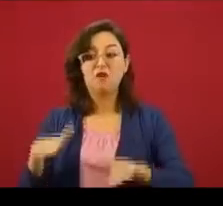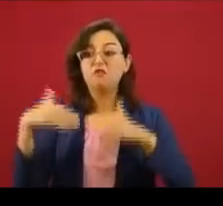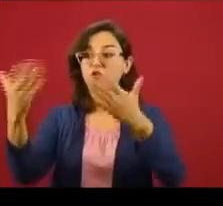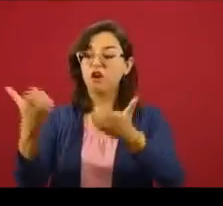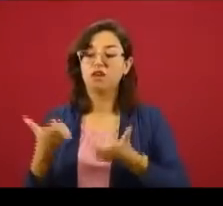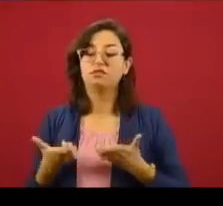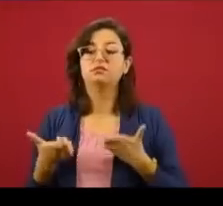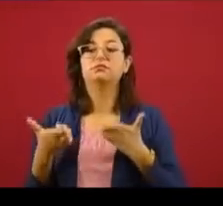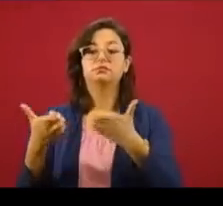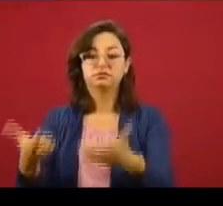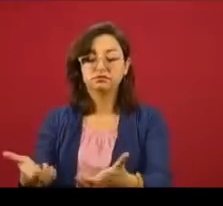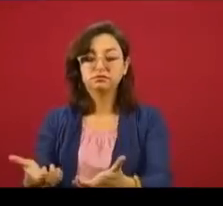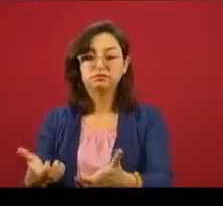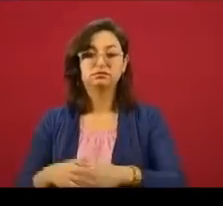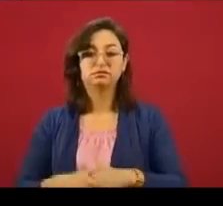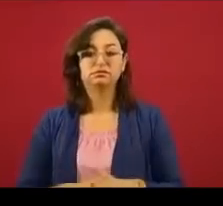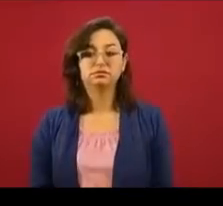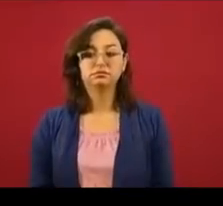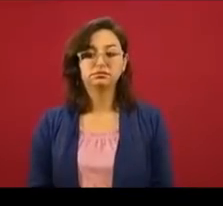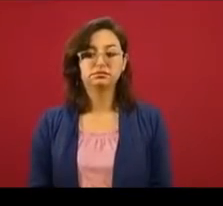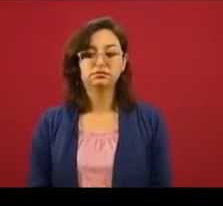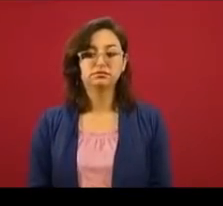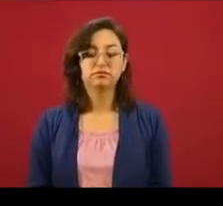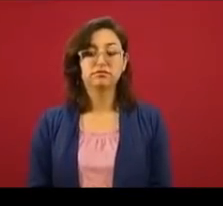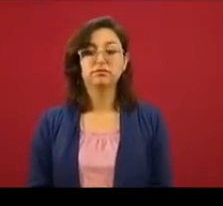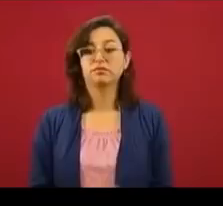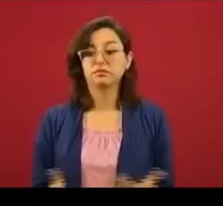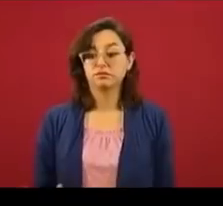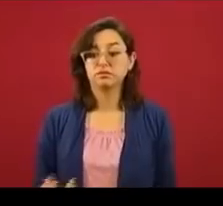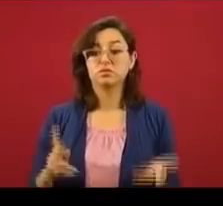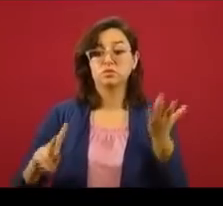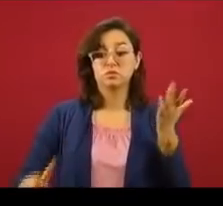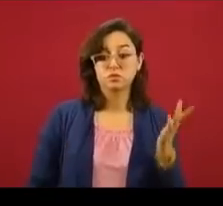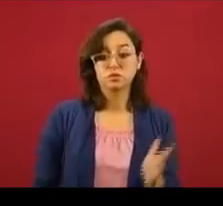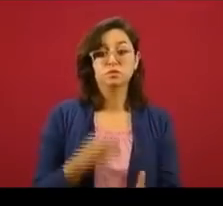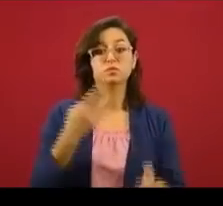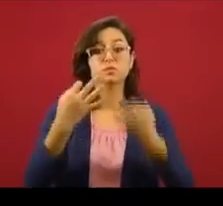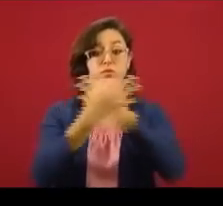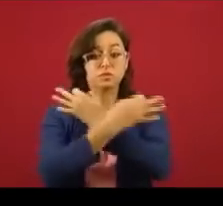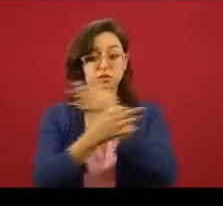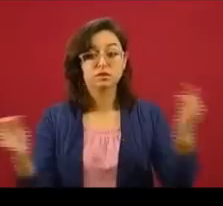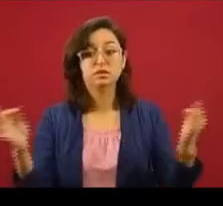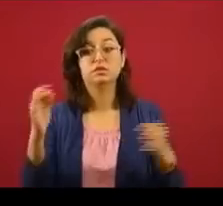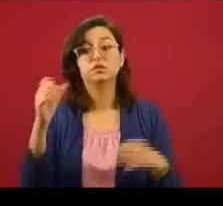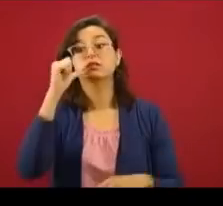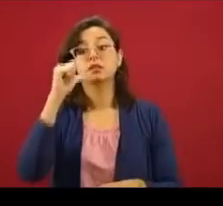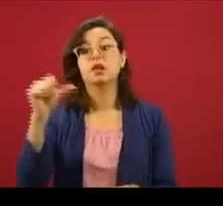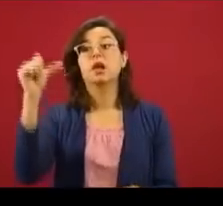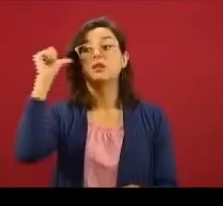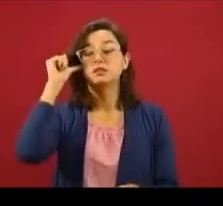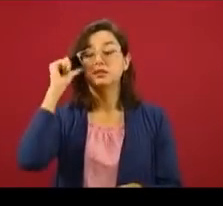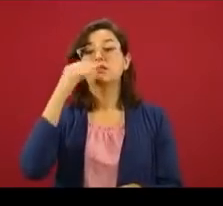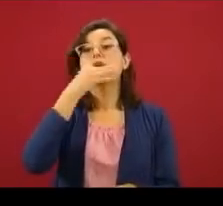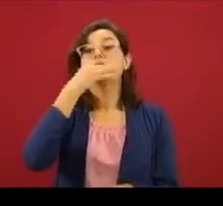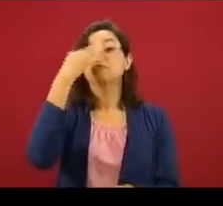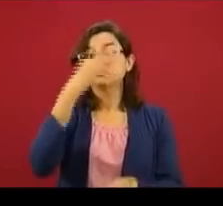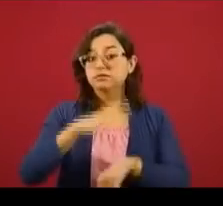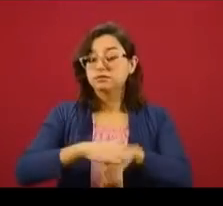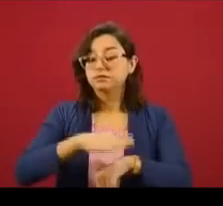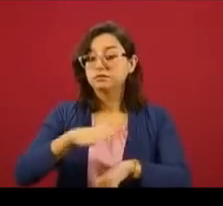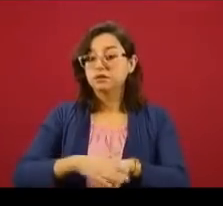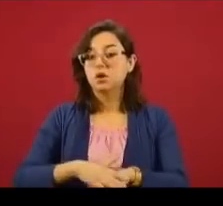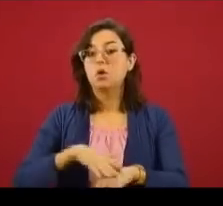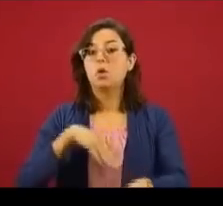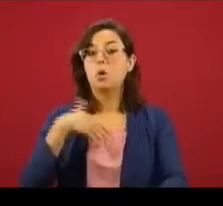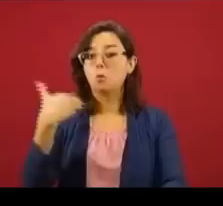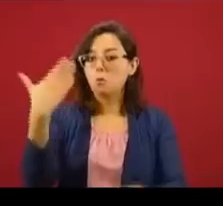decirles de que ayer ya se anuncia el regreso a la normalidad, a